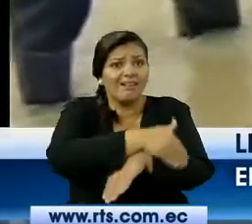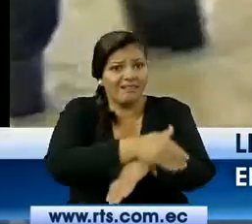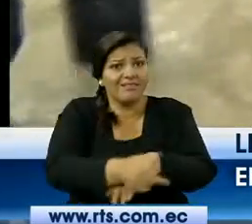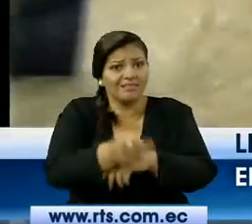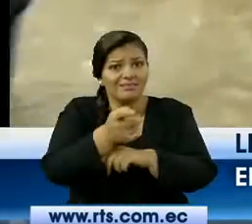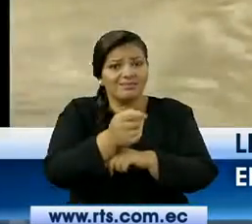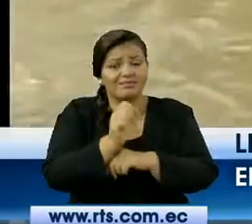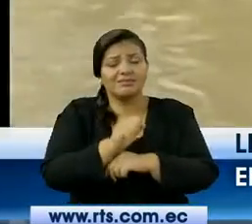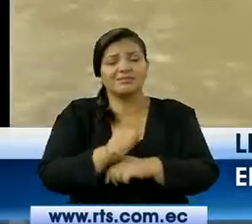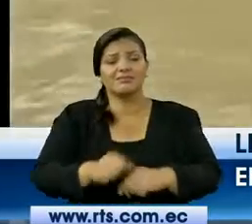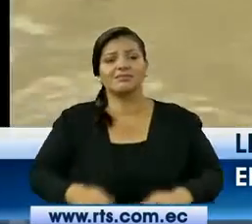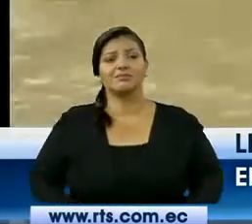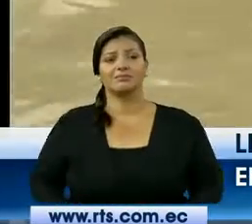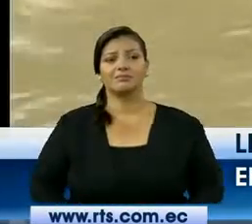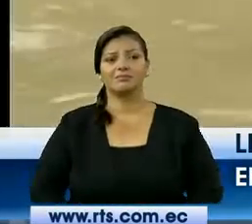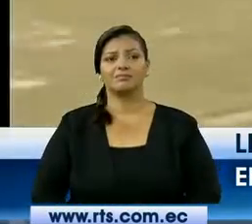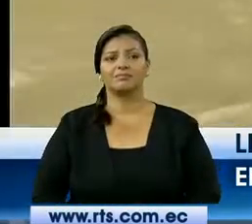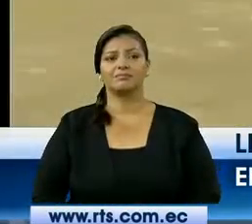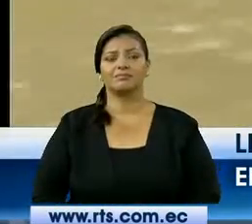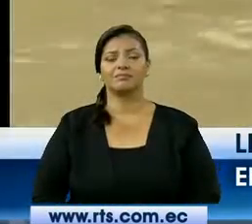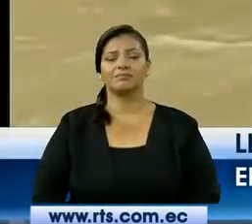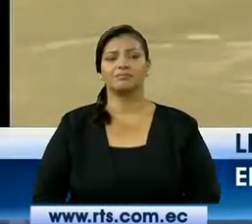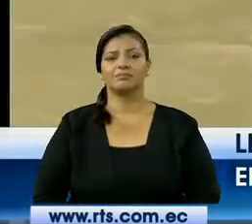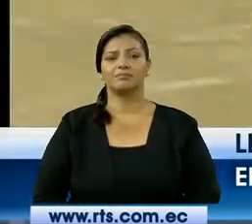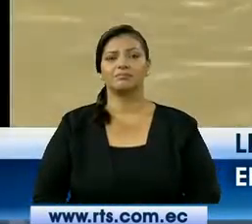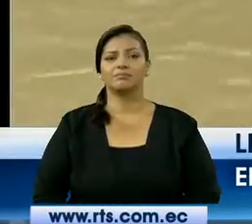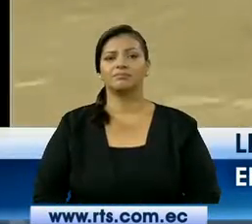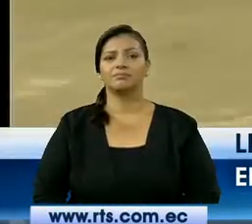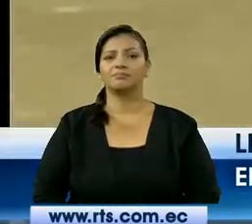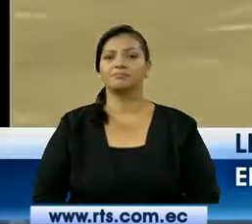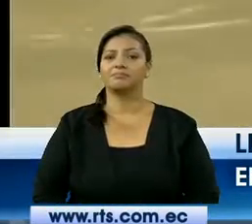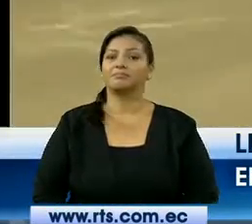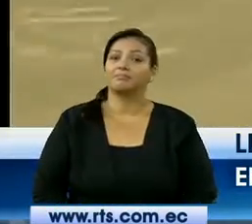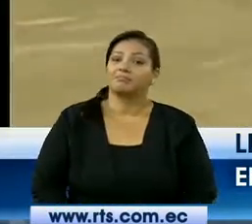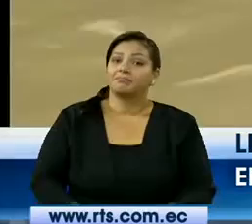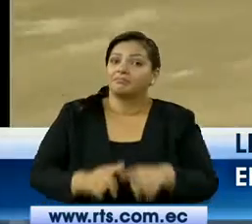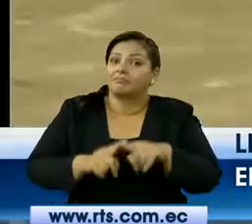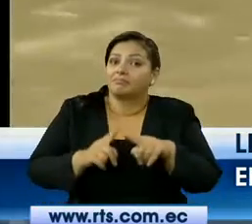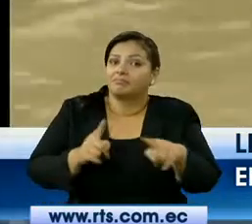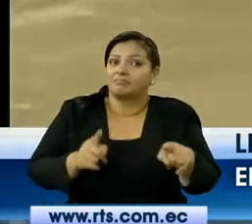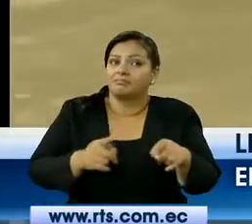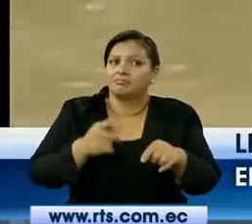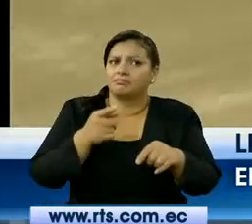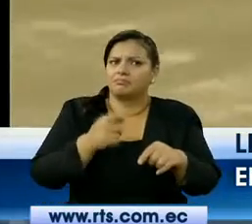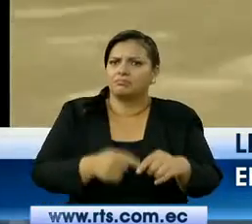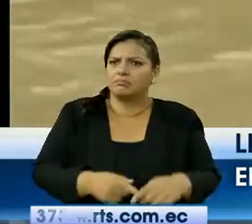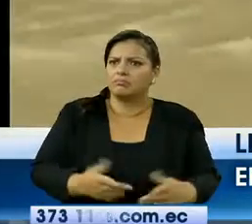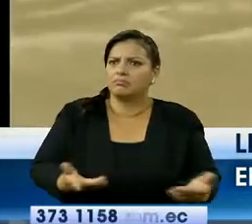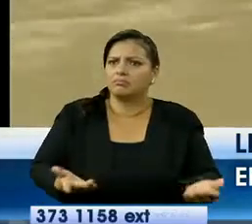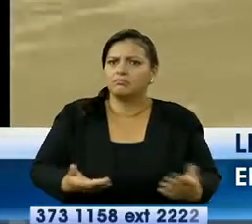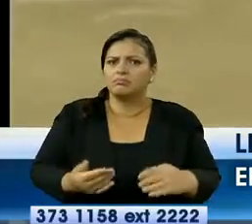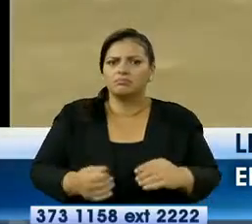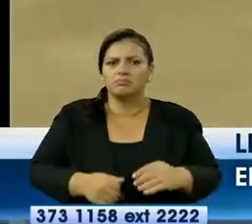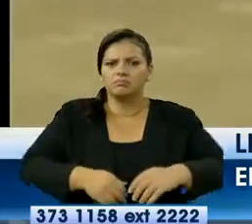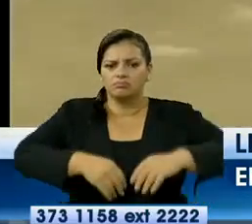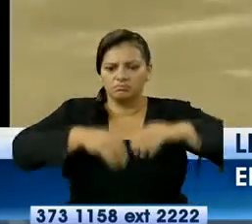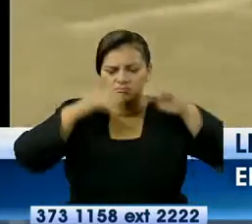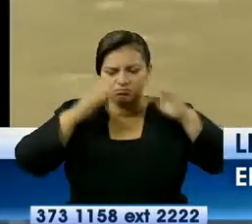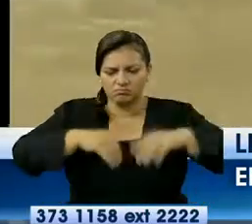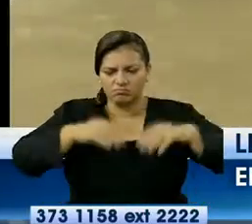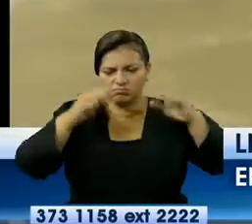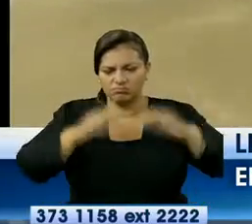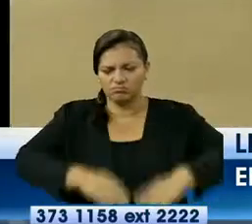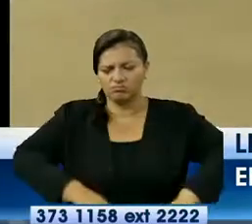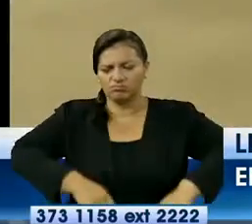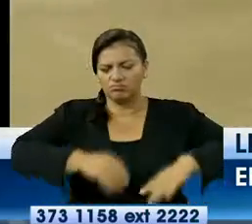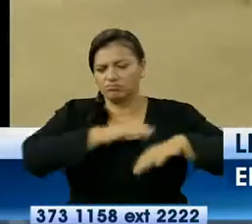vías principales de ingreso hasta este sector. Sin embargo, miren cómo se encuentra, se ha convertido en un río, se ha convertido en un canal a través del